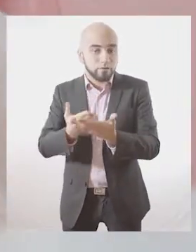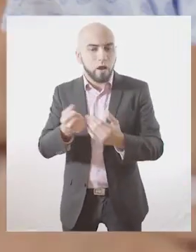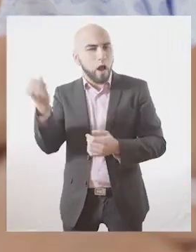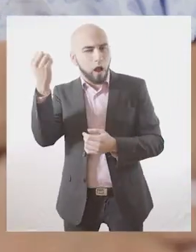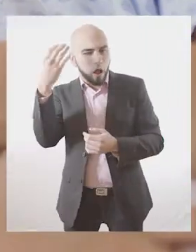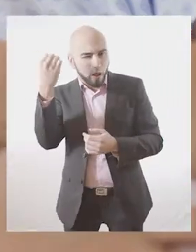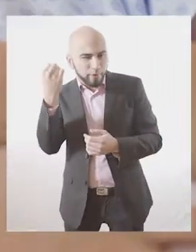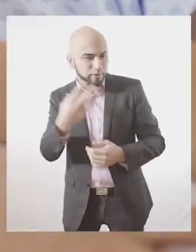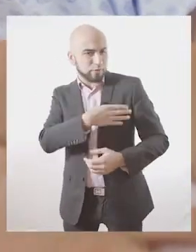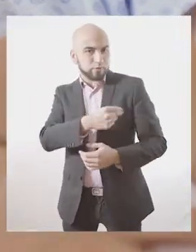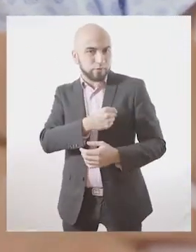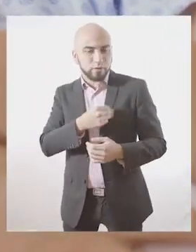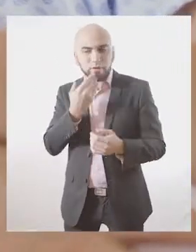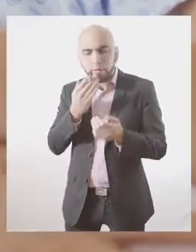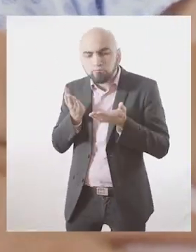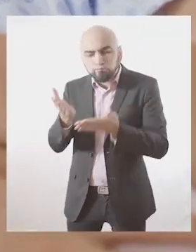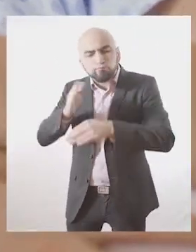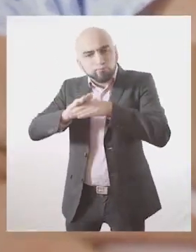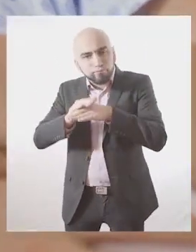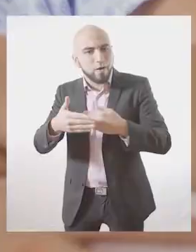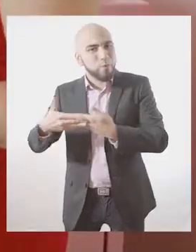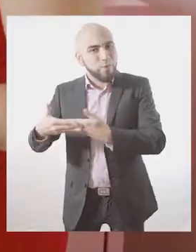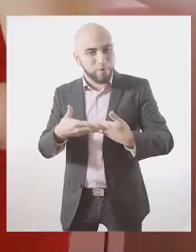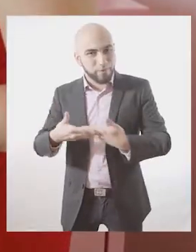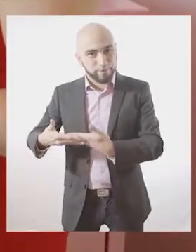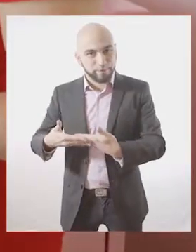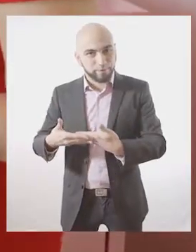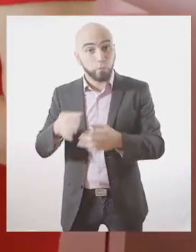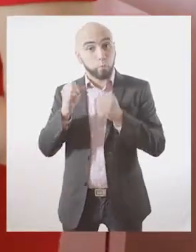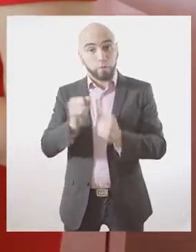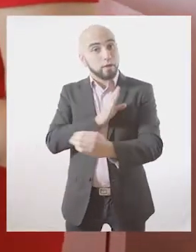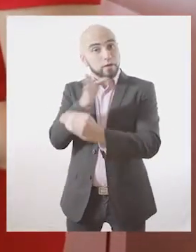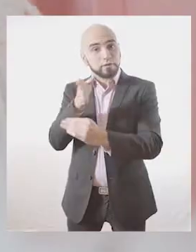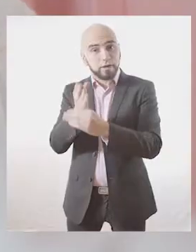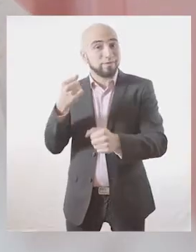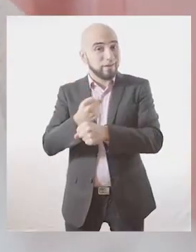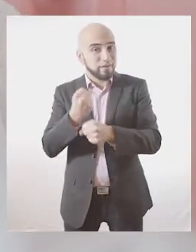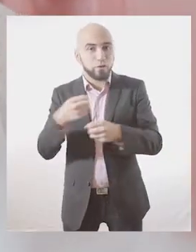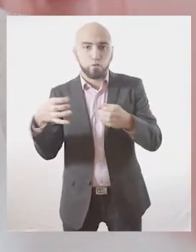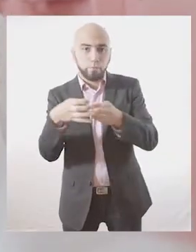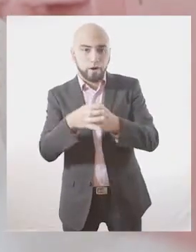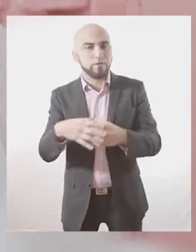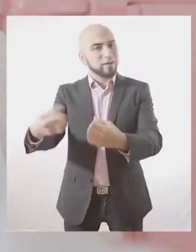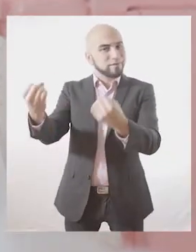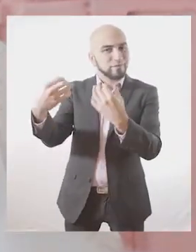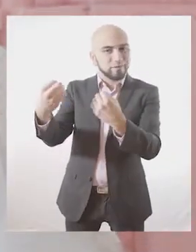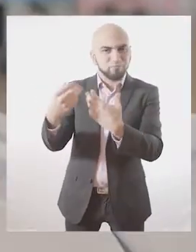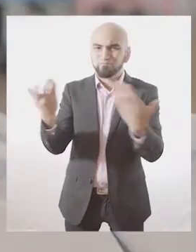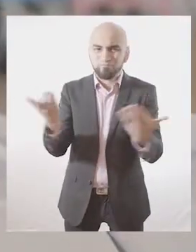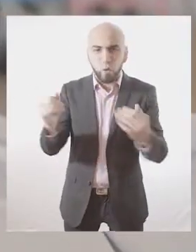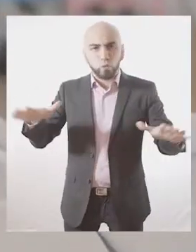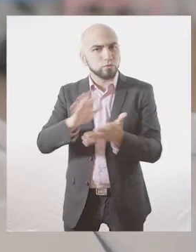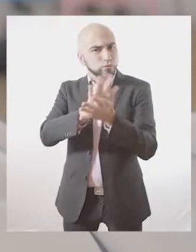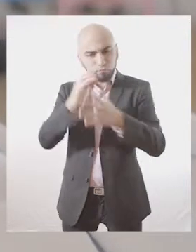de lactancia, a atender y a consolar a tu guagua. Podrás asistir al taller grupal, donde te enseñarán el uso de todos